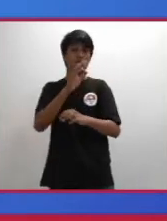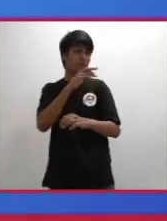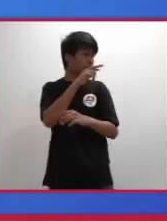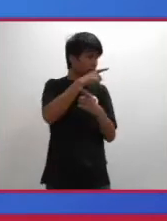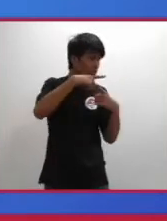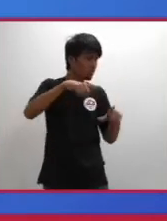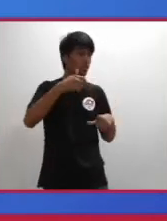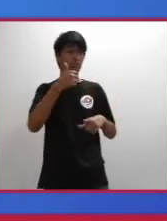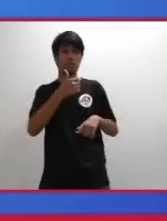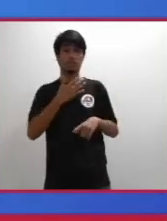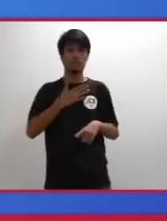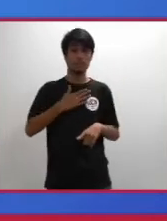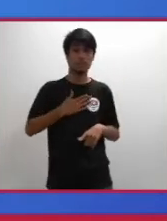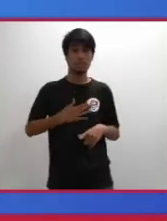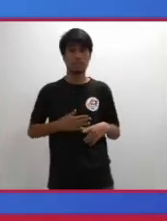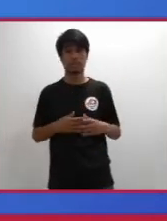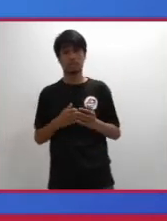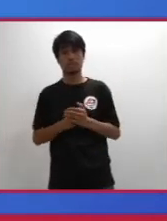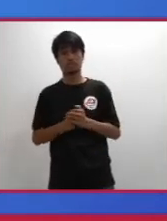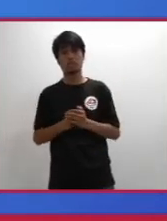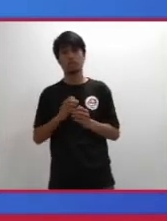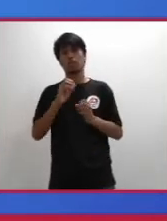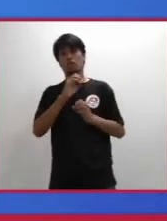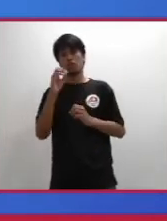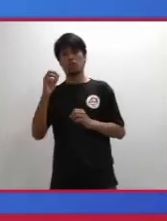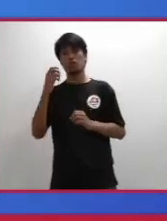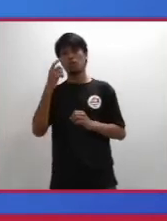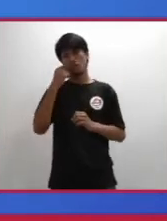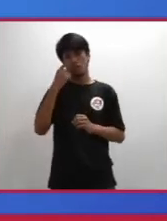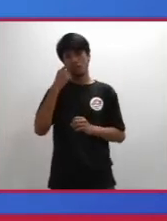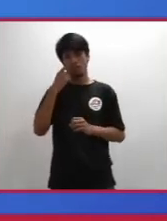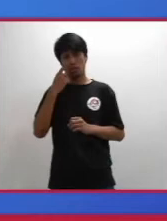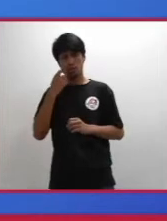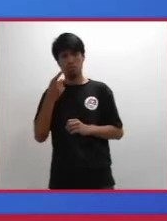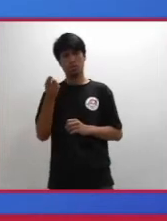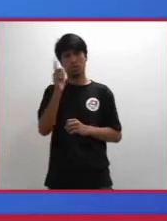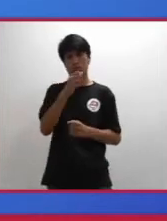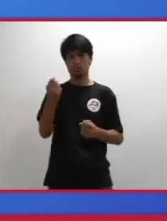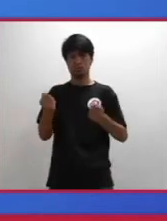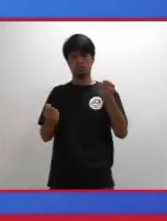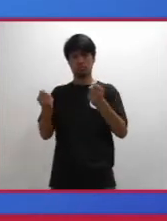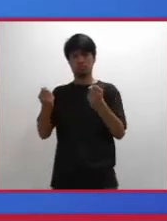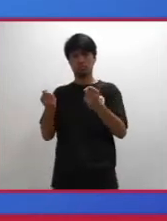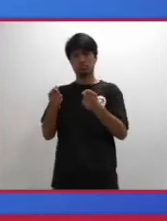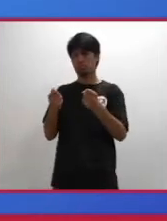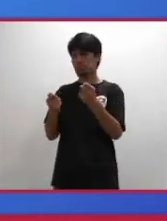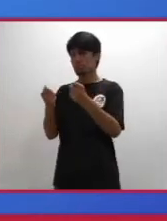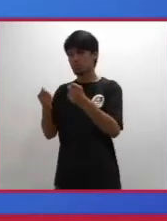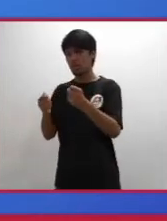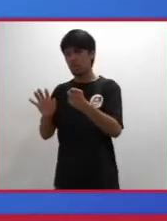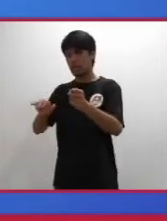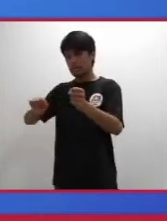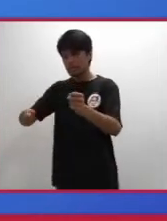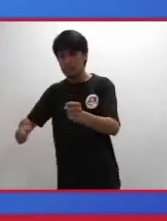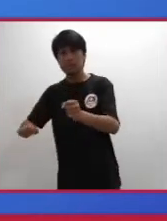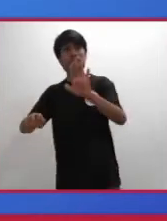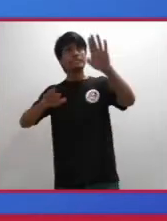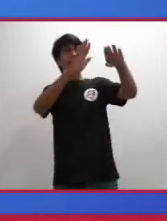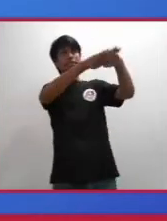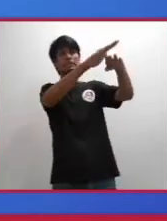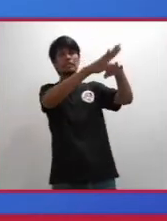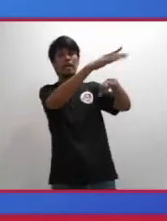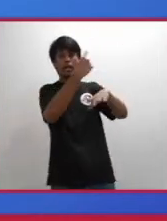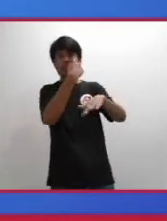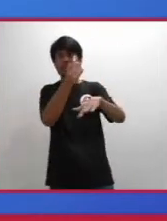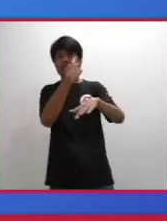nadie, o el obrero que está manipulando la otra máquina, quizás suspender y avisar con